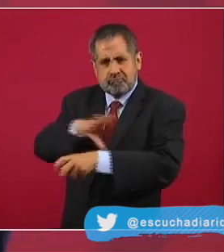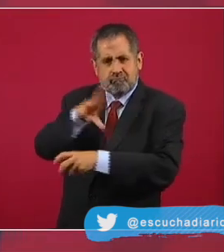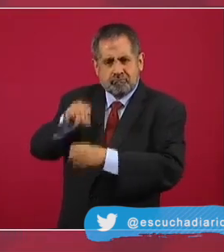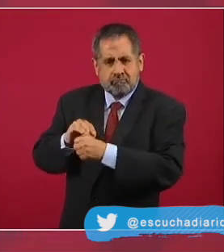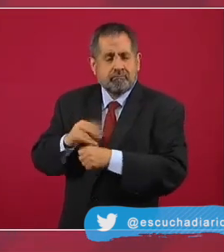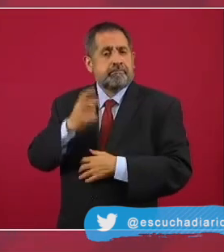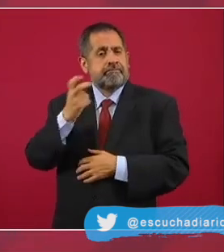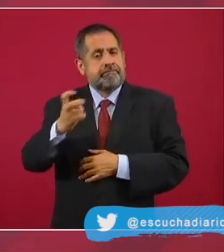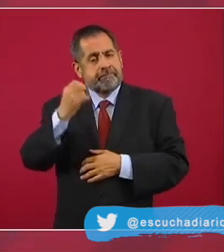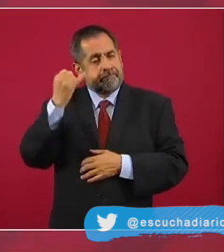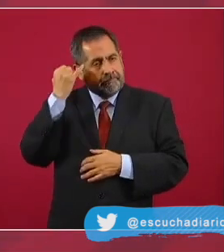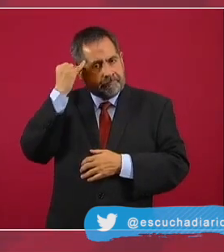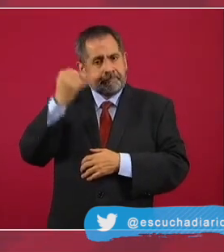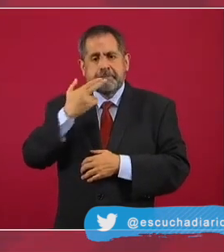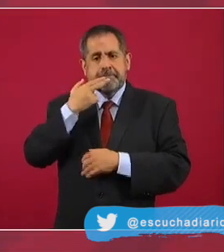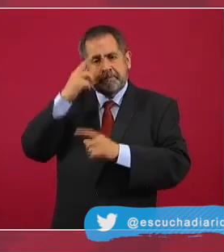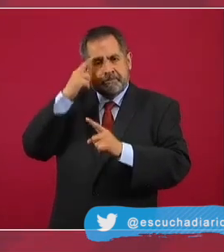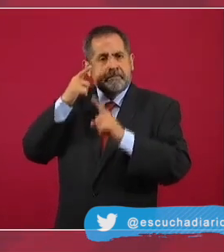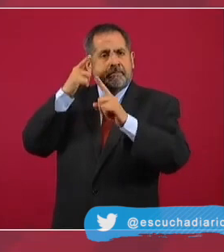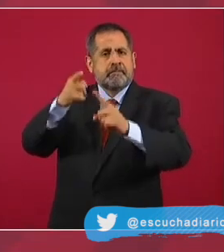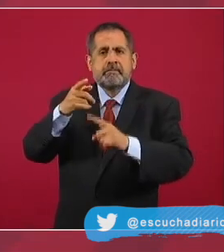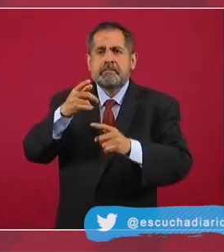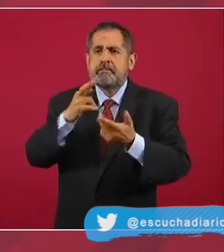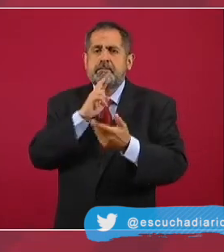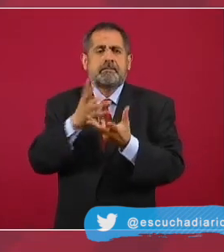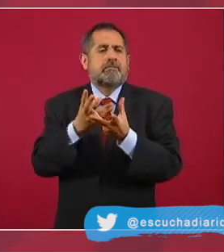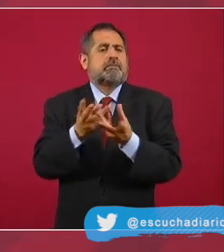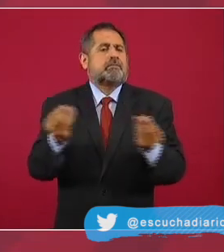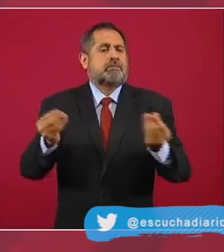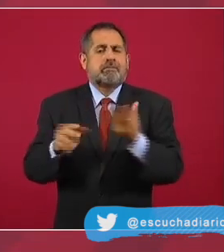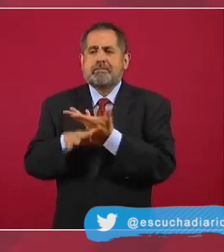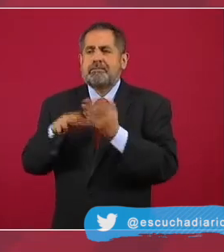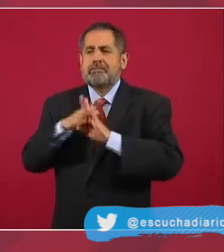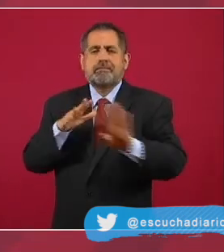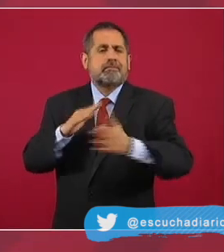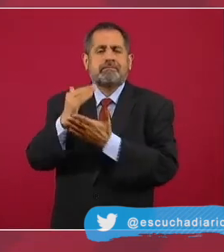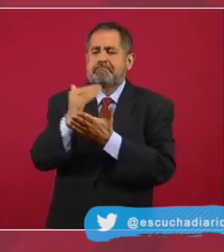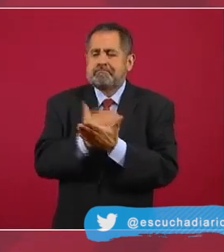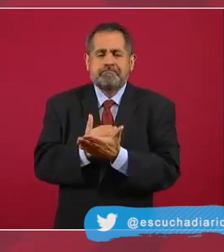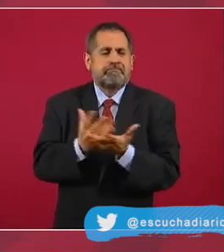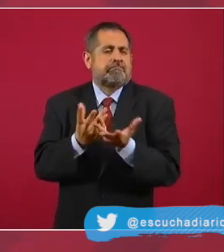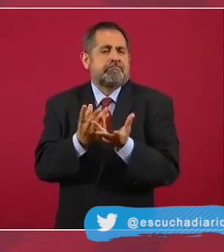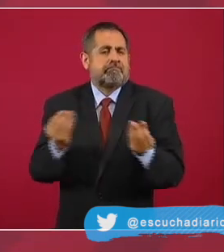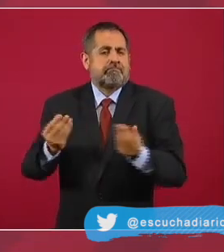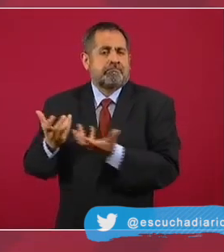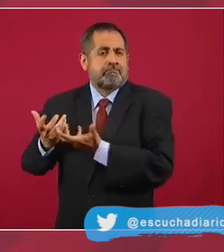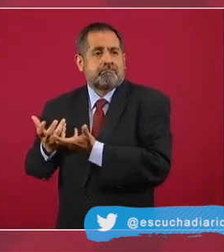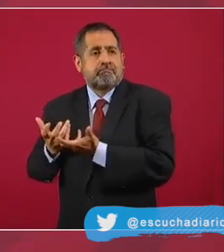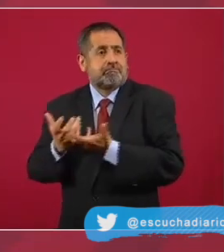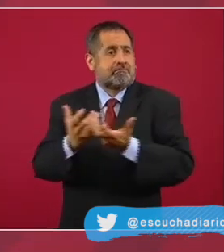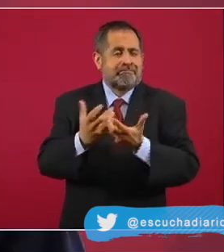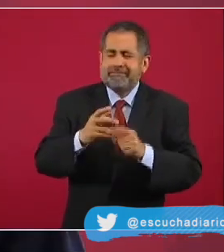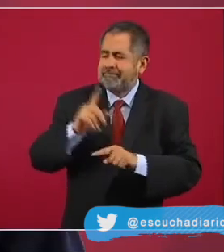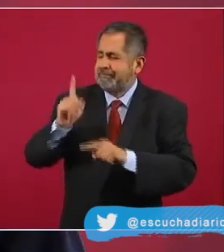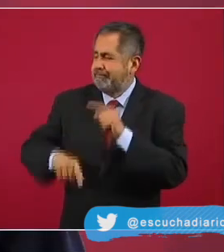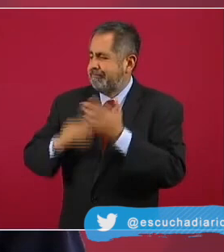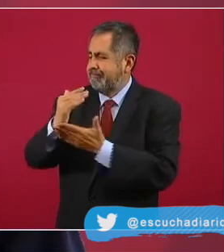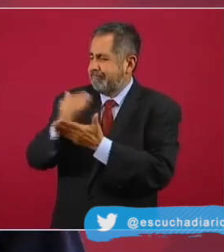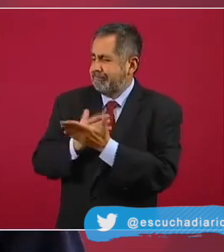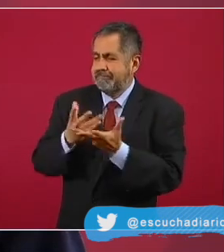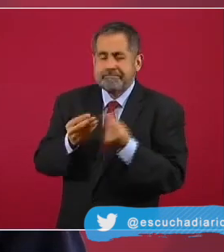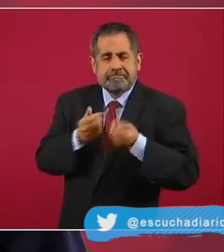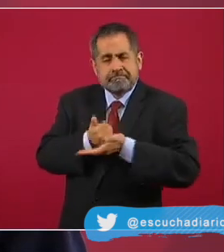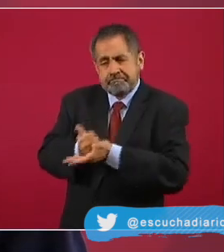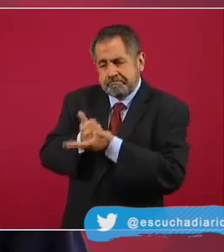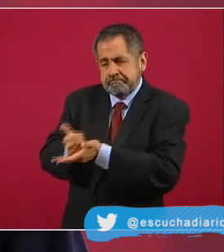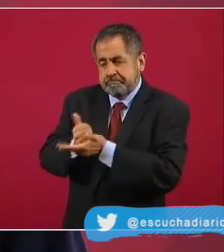así lograremos construir la solución definitiva a los flujos migratorios desde y a través